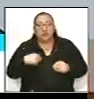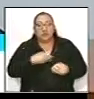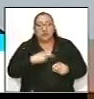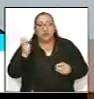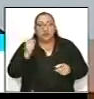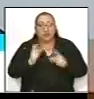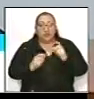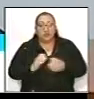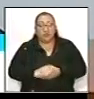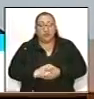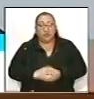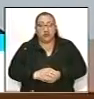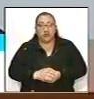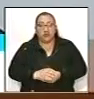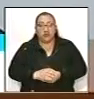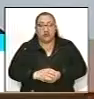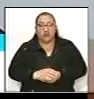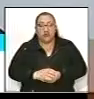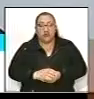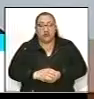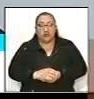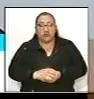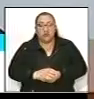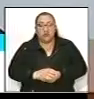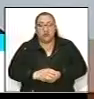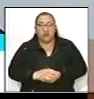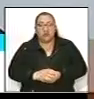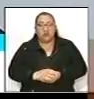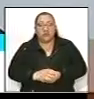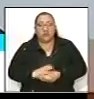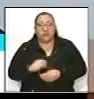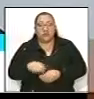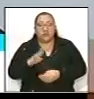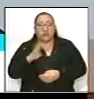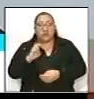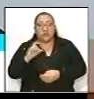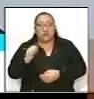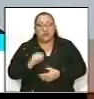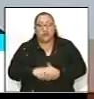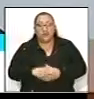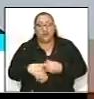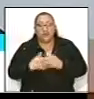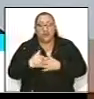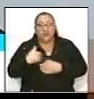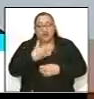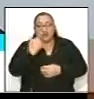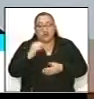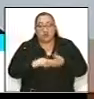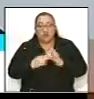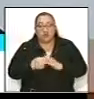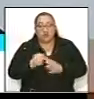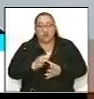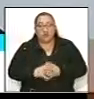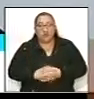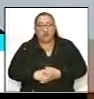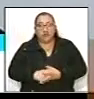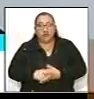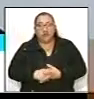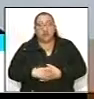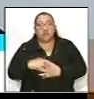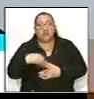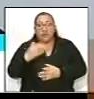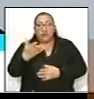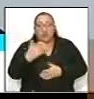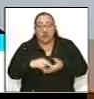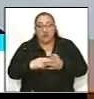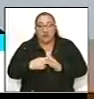las víctimas, que ya sabemos todo el movimiento de esta beca. Lo que me estaba olvidando también es que nosotros estamos solicitando